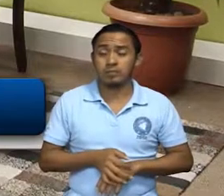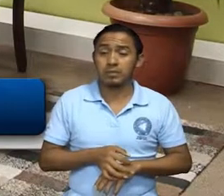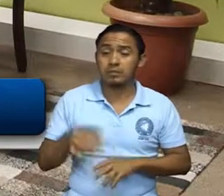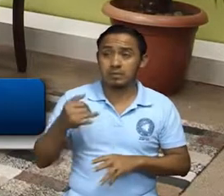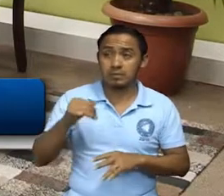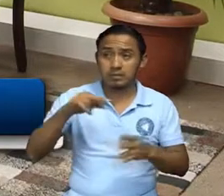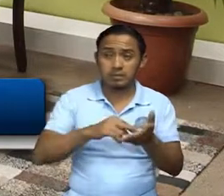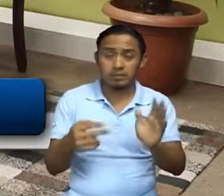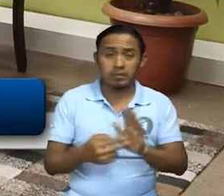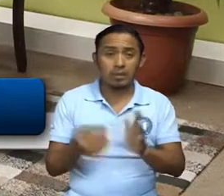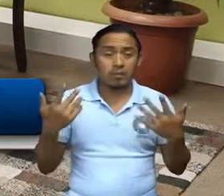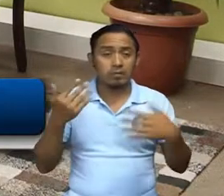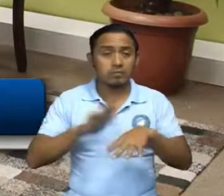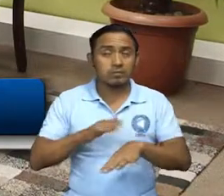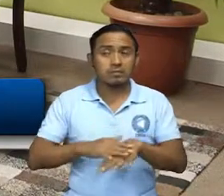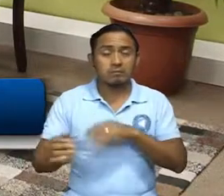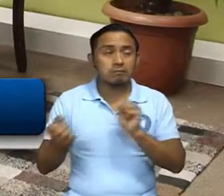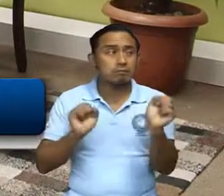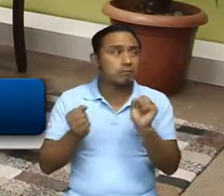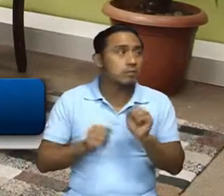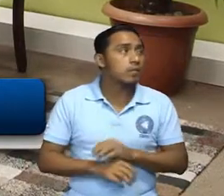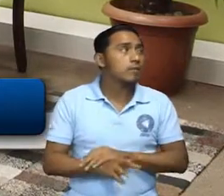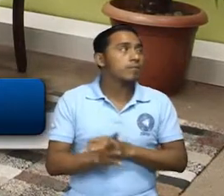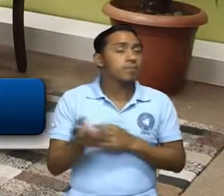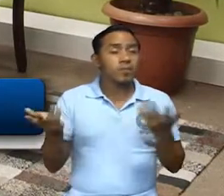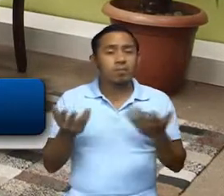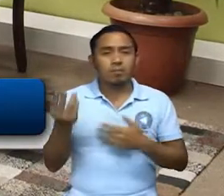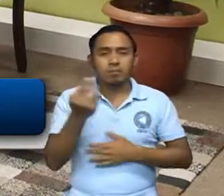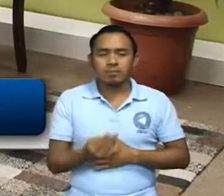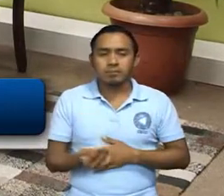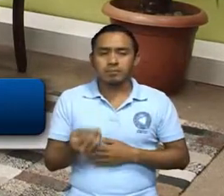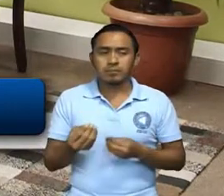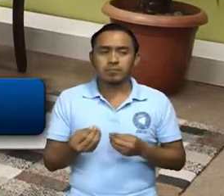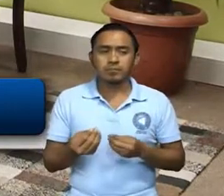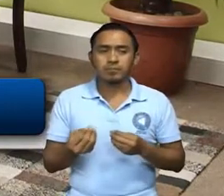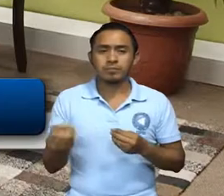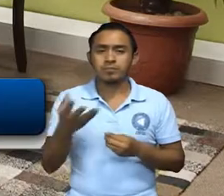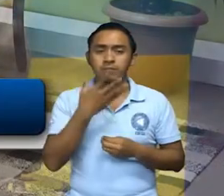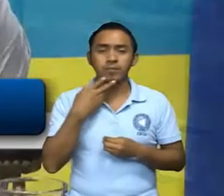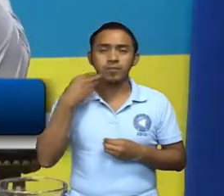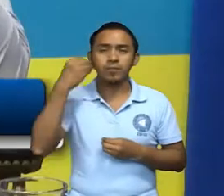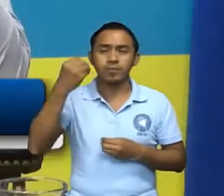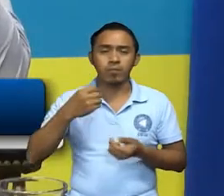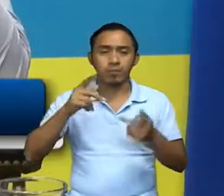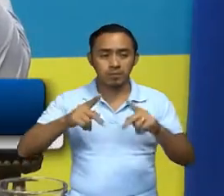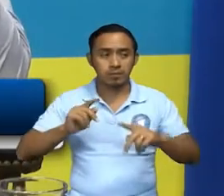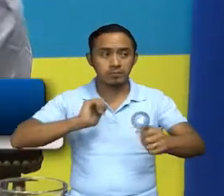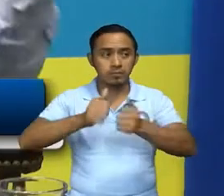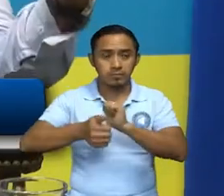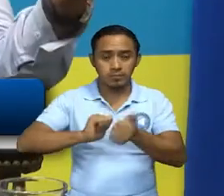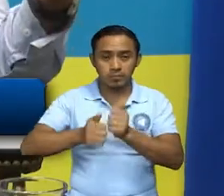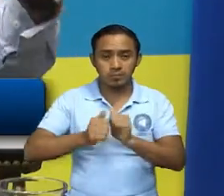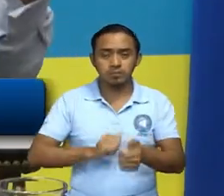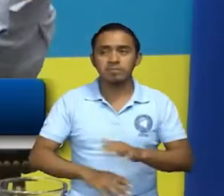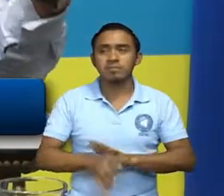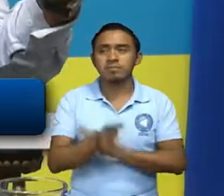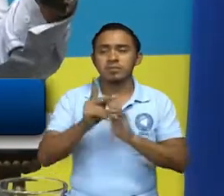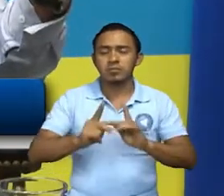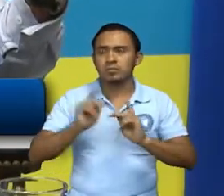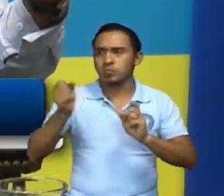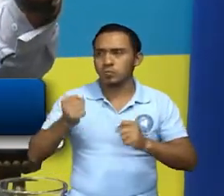¿Ya? Es muy frecuente, doctor, también en los jóvenes. En jóvenes, por ejemplo, deportistas. Personas que se